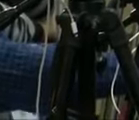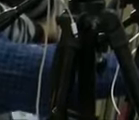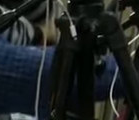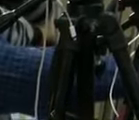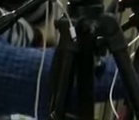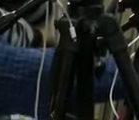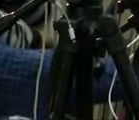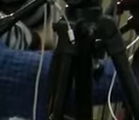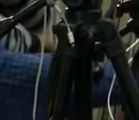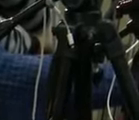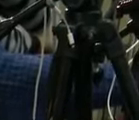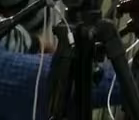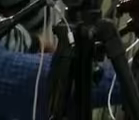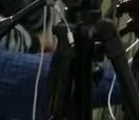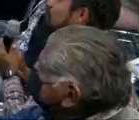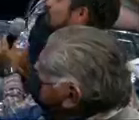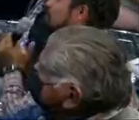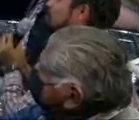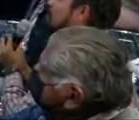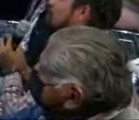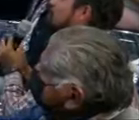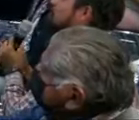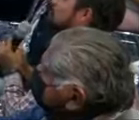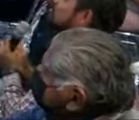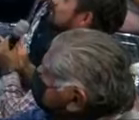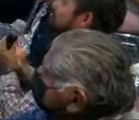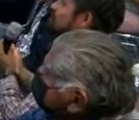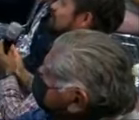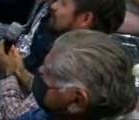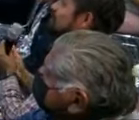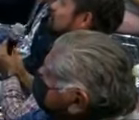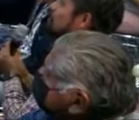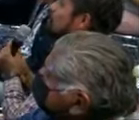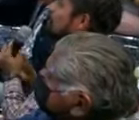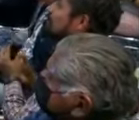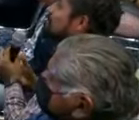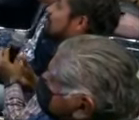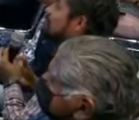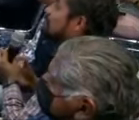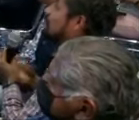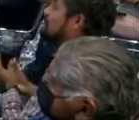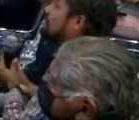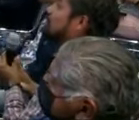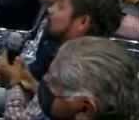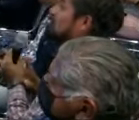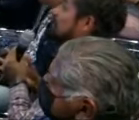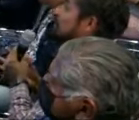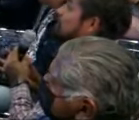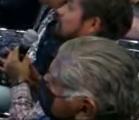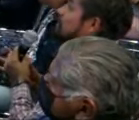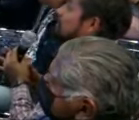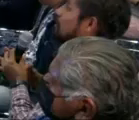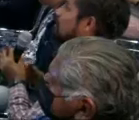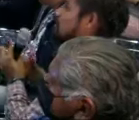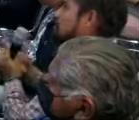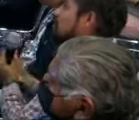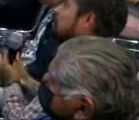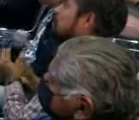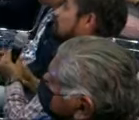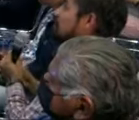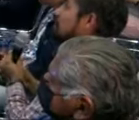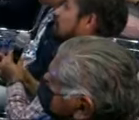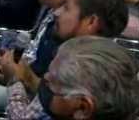la difusión, sobre todo en este espacio en la Ciudad de México, donde pues, se han concentrado más de 70 representantes a